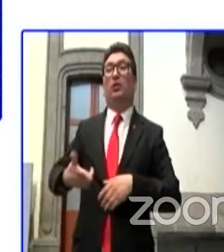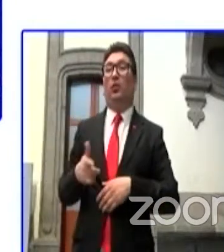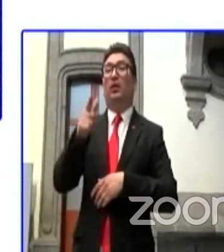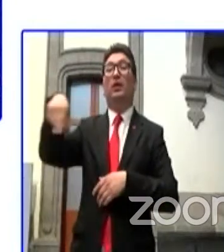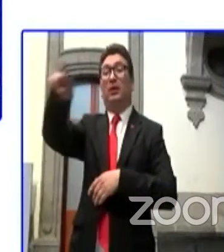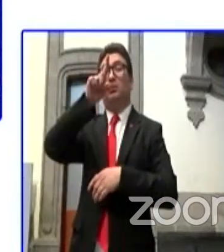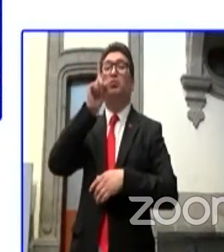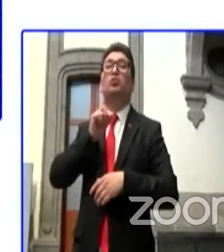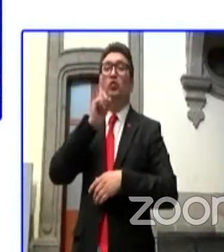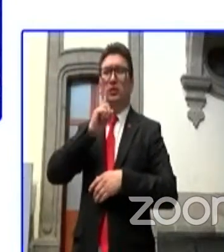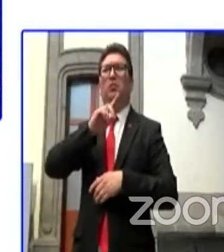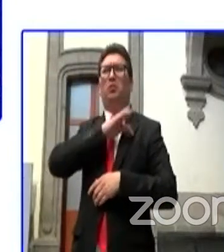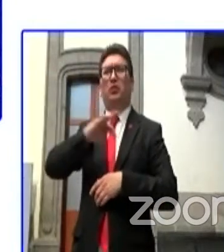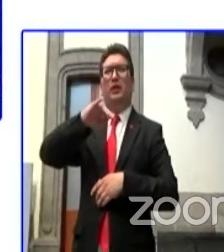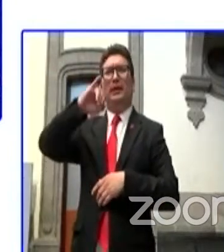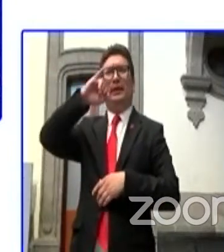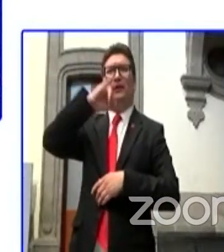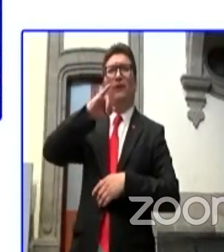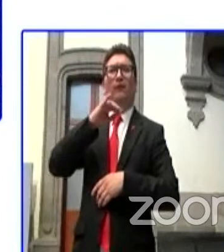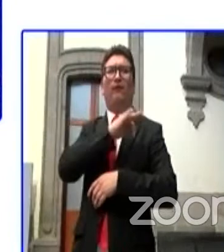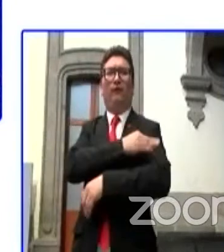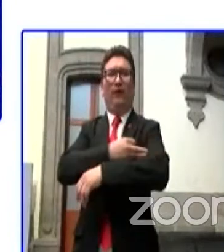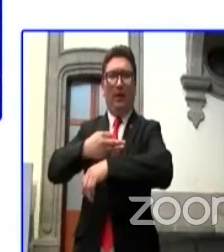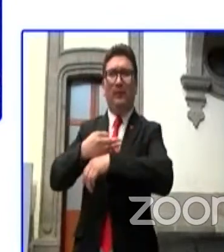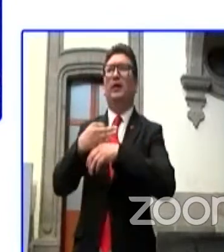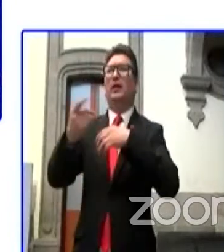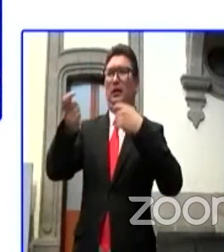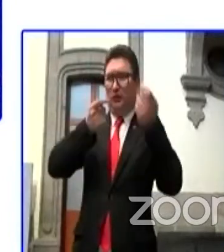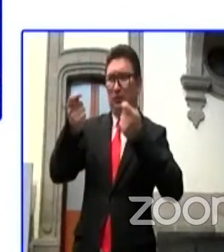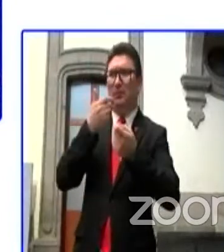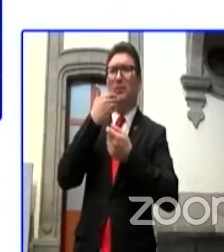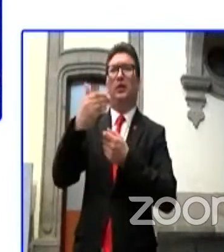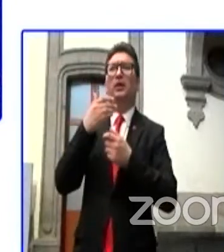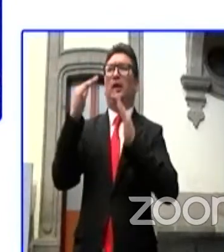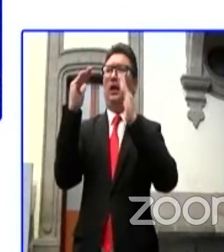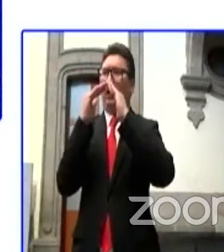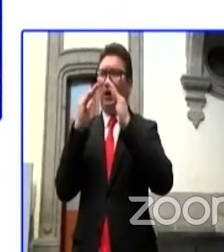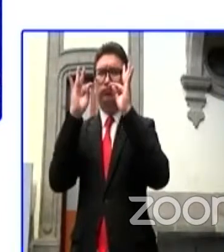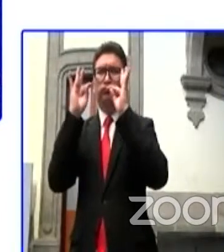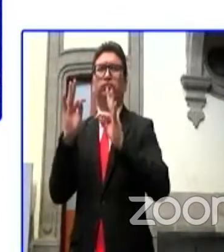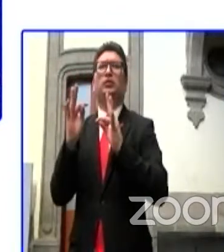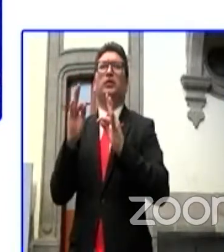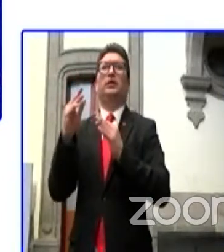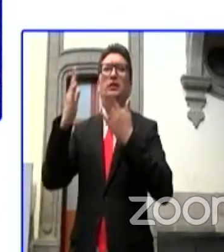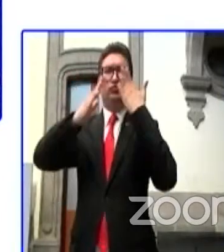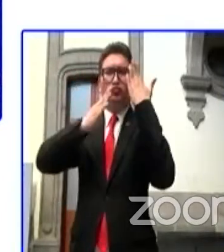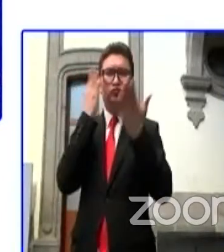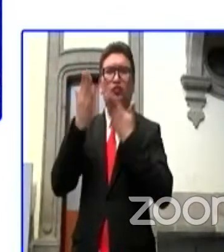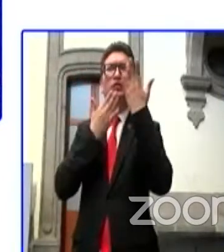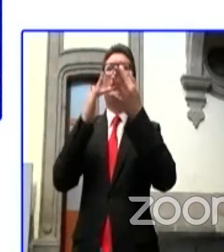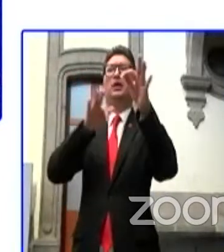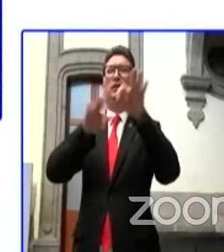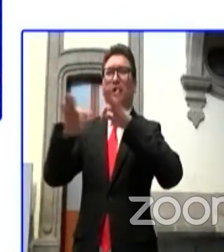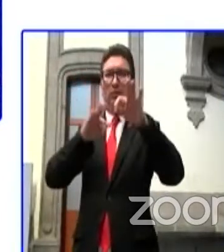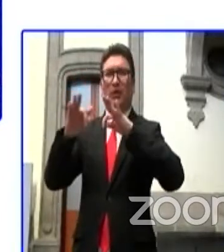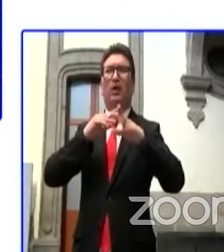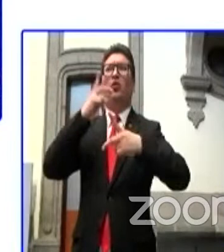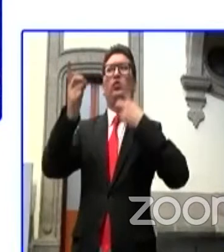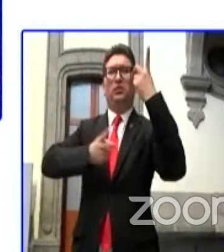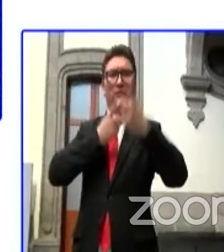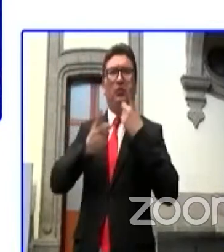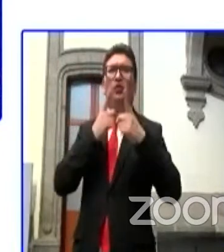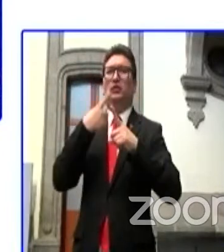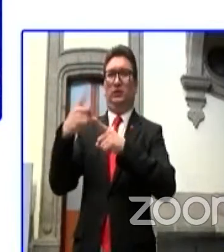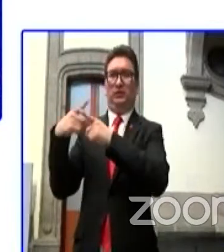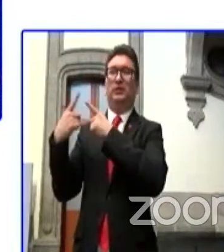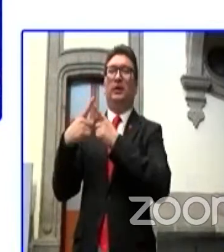de ser jefas de familia y manejar la casa, el hogar, y estudiar y trabajar y hacer deporte. Pasar de